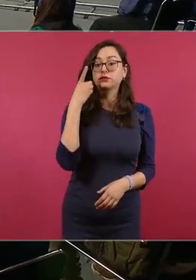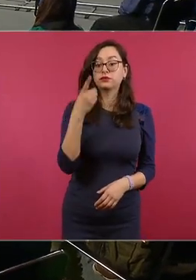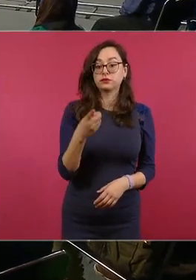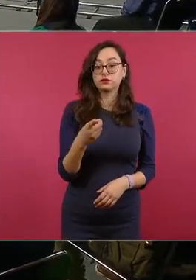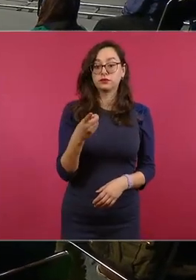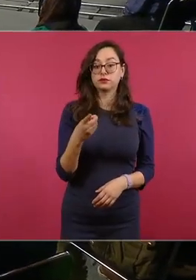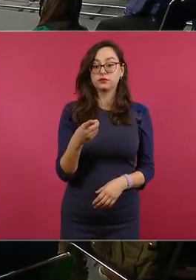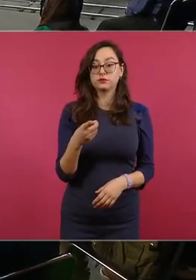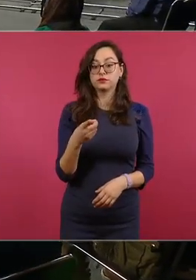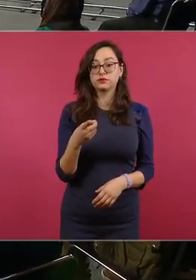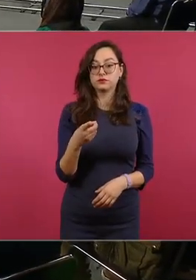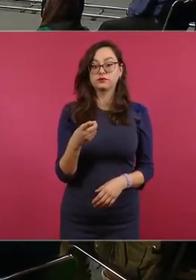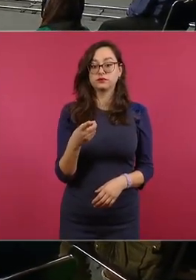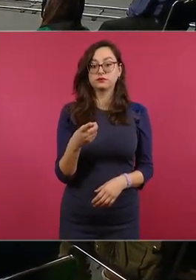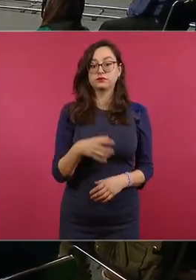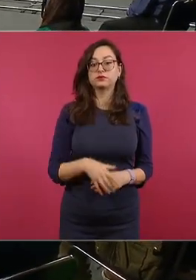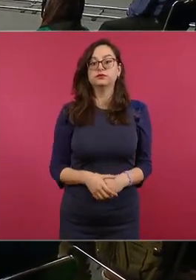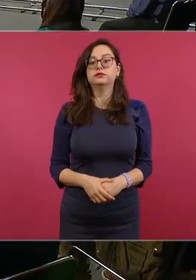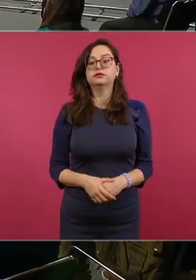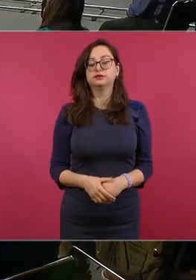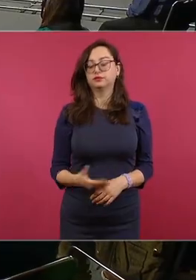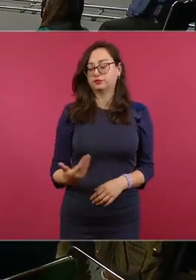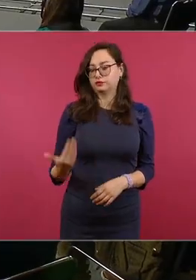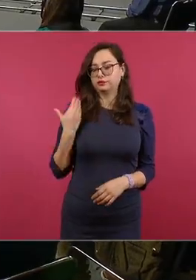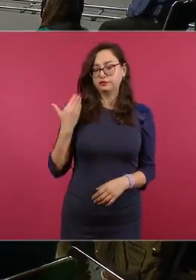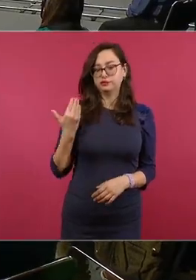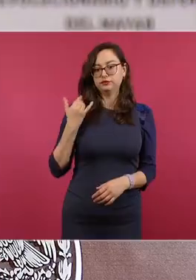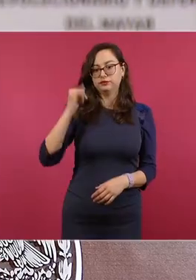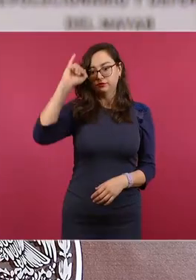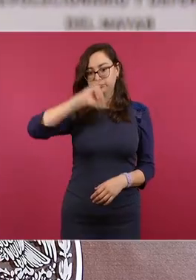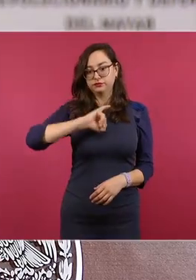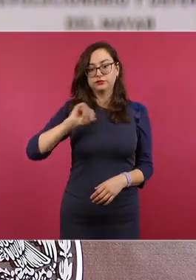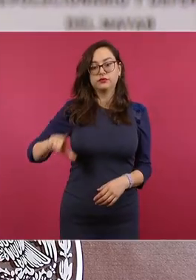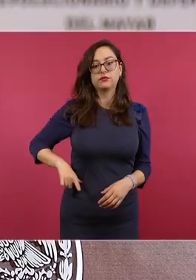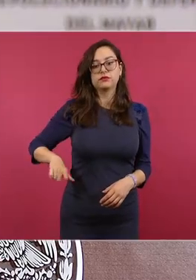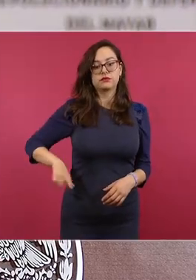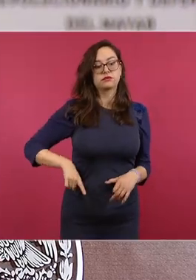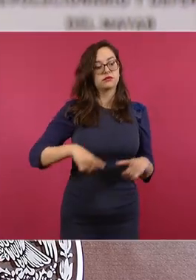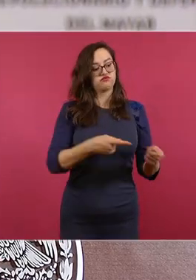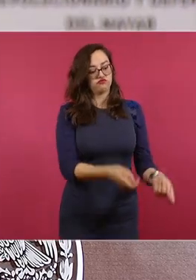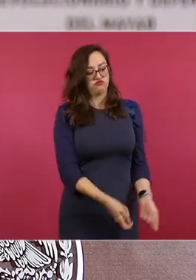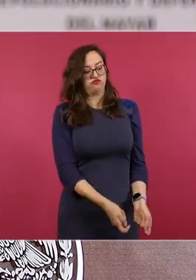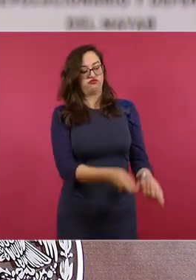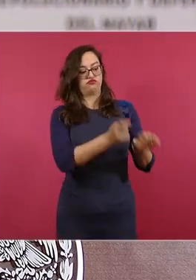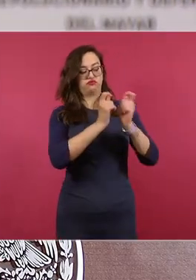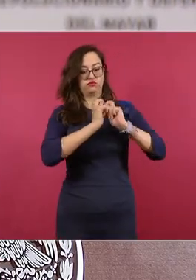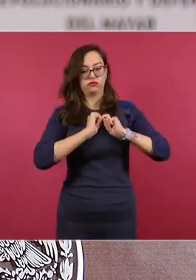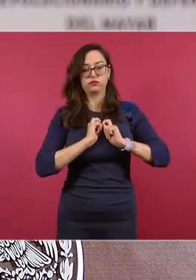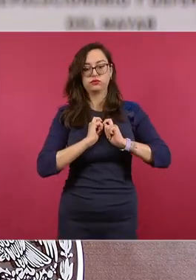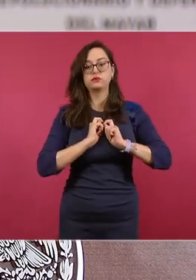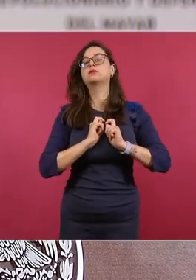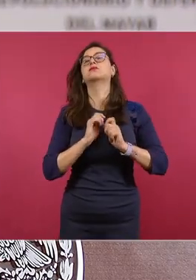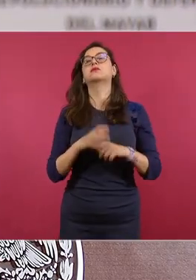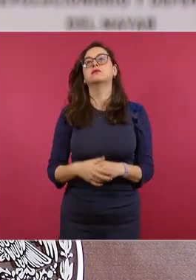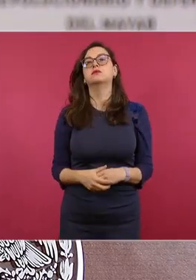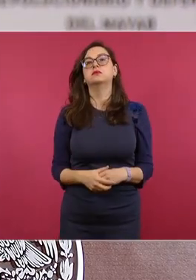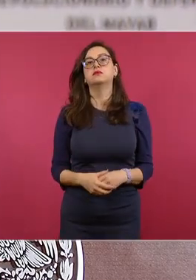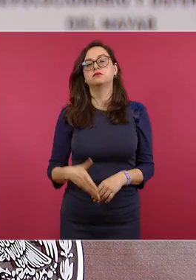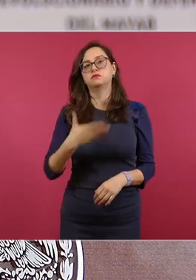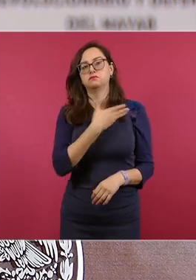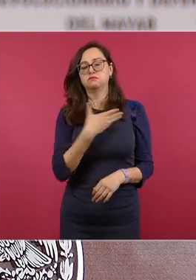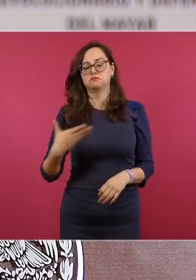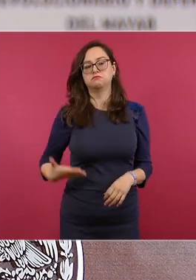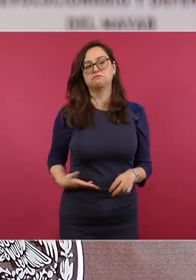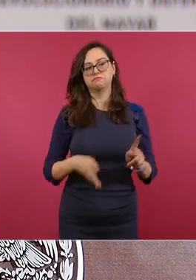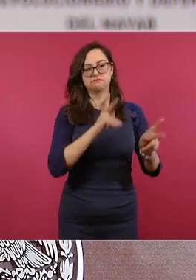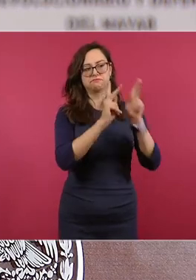recientemente que llegué a la jefatura de gobierno, por junio, julio, platiqué con el presidente sobre el